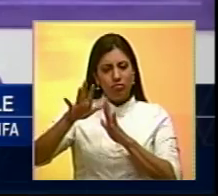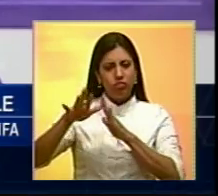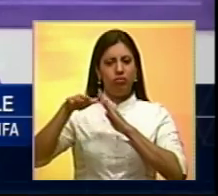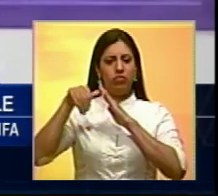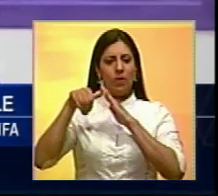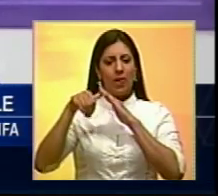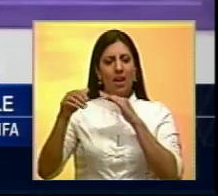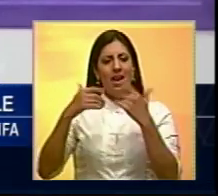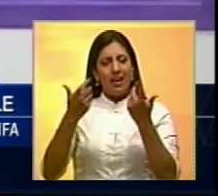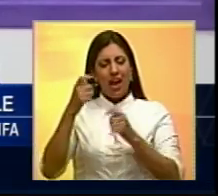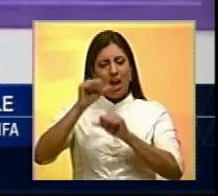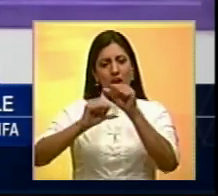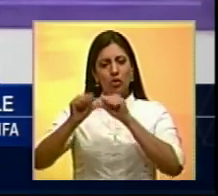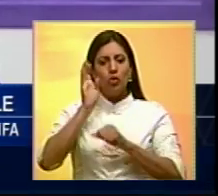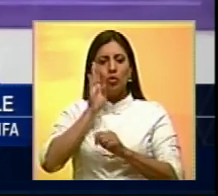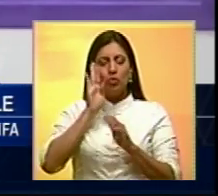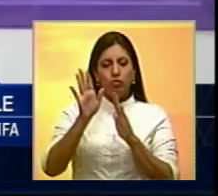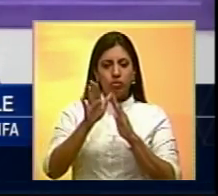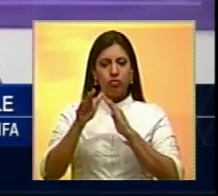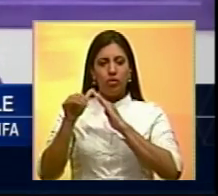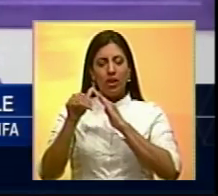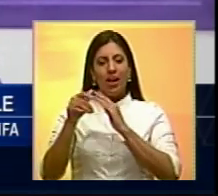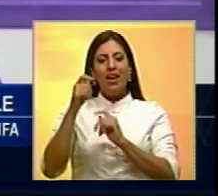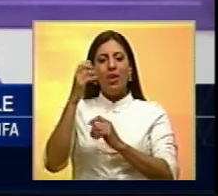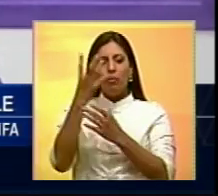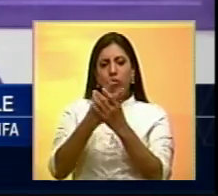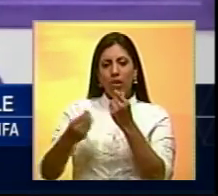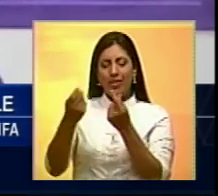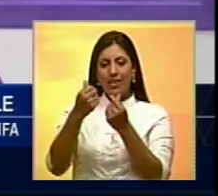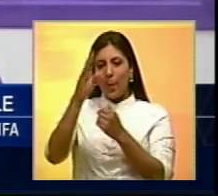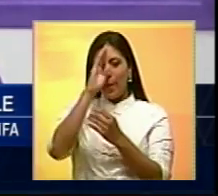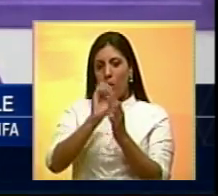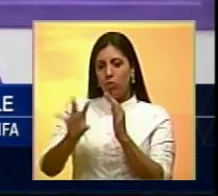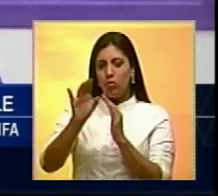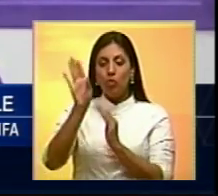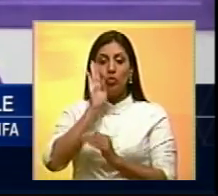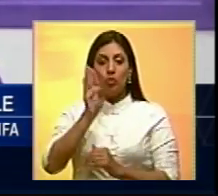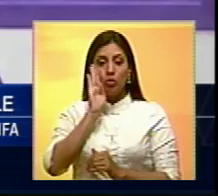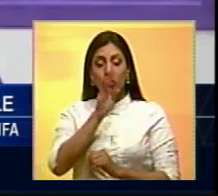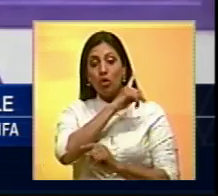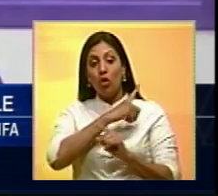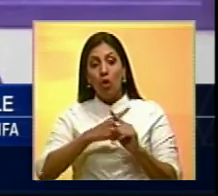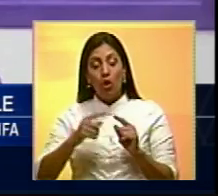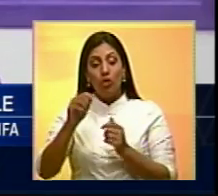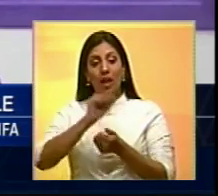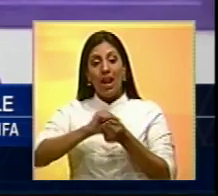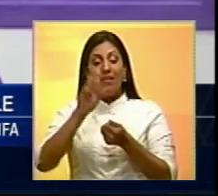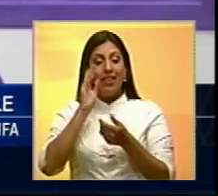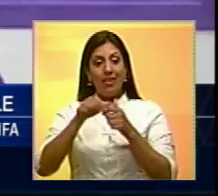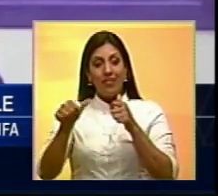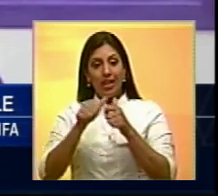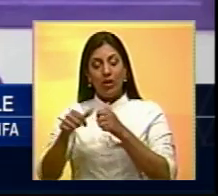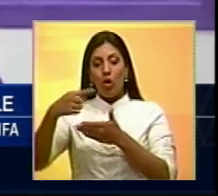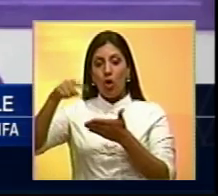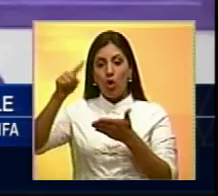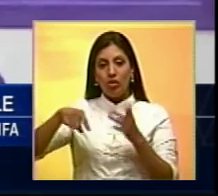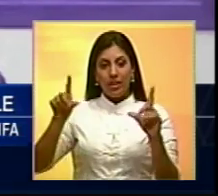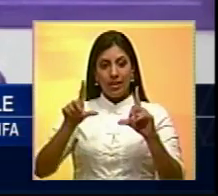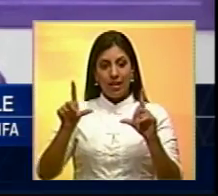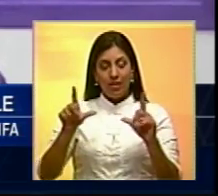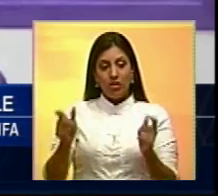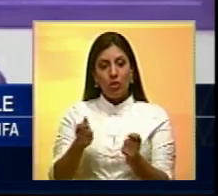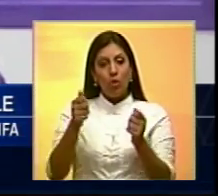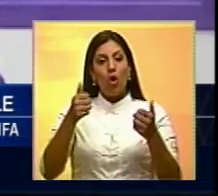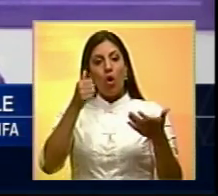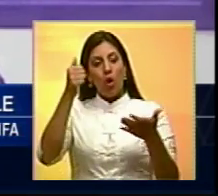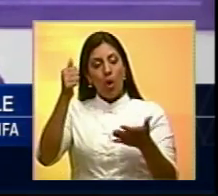vinculados a la asociación para delinquir, transferencias bancarias ilegales y lavado de dinero a cambio de contratos televisivos para la